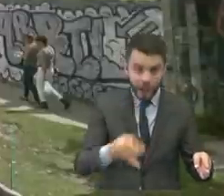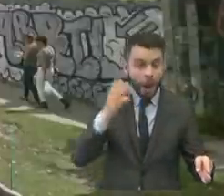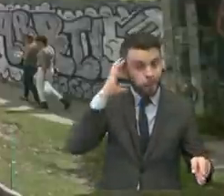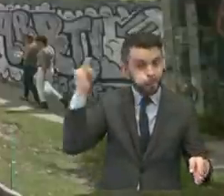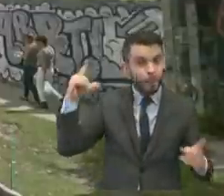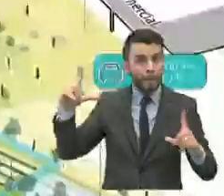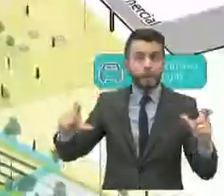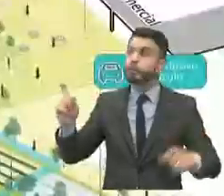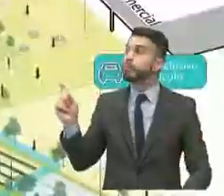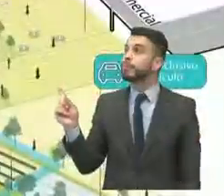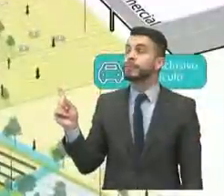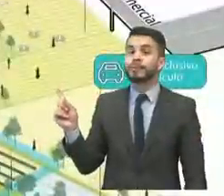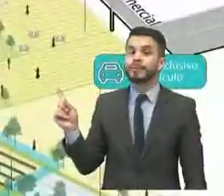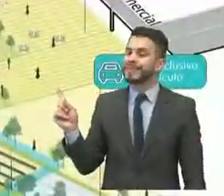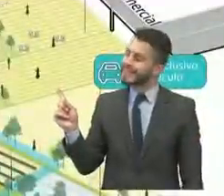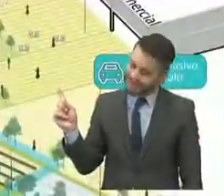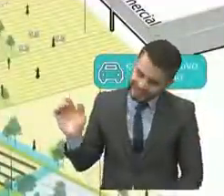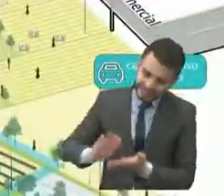Así lo rediseñaríamos.